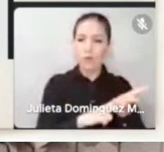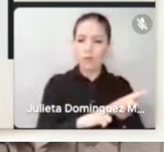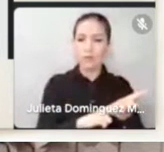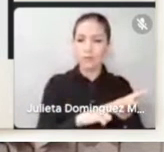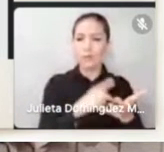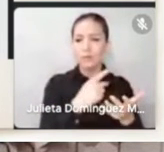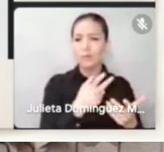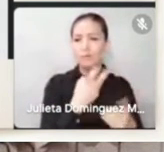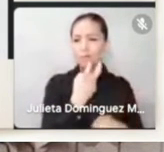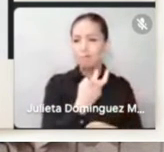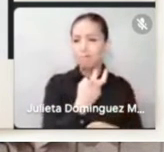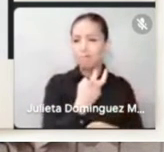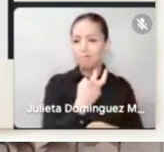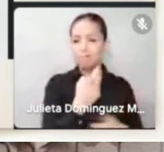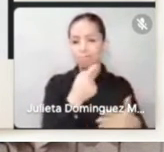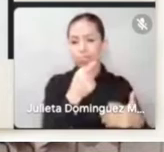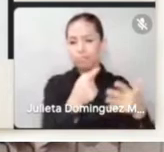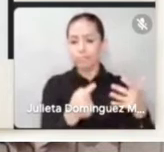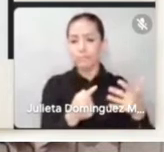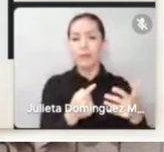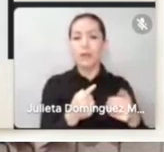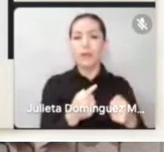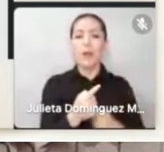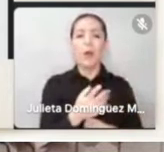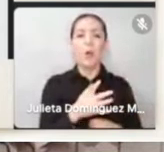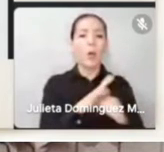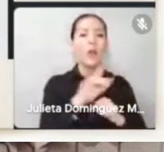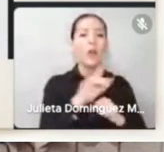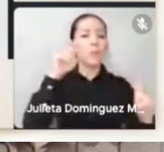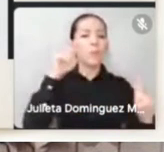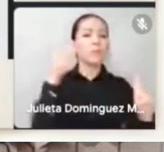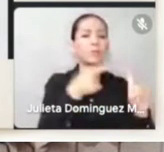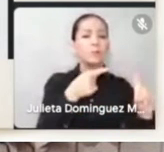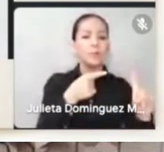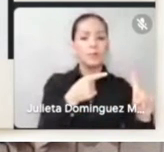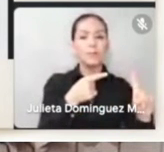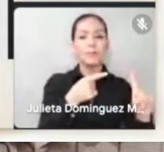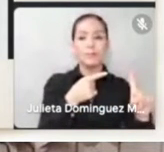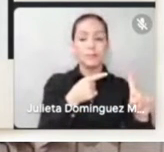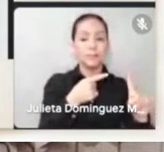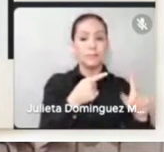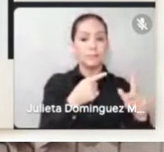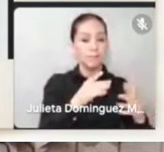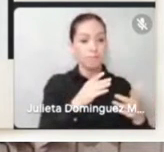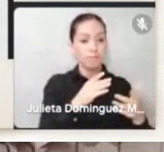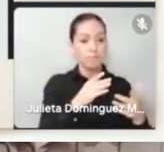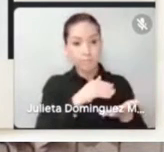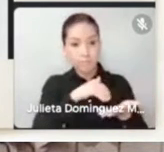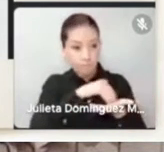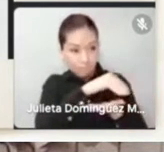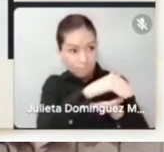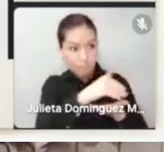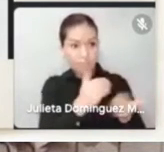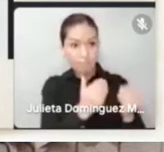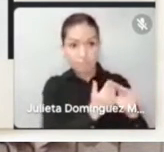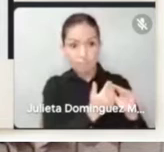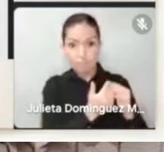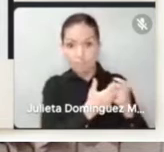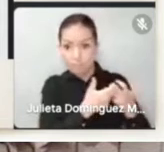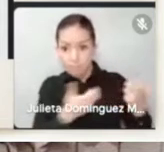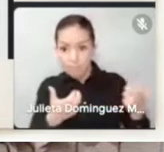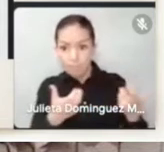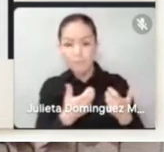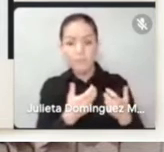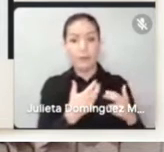de mérito, se tiene que el fin de la misma no es excluir las exclamaciones con tintes sociales de las